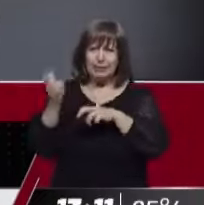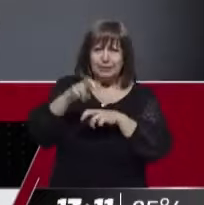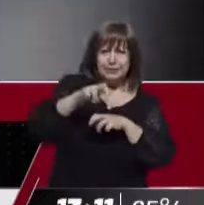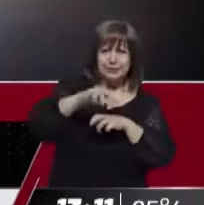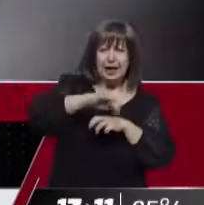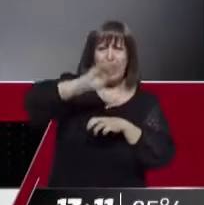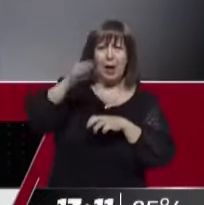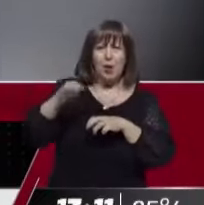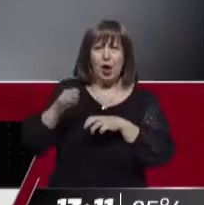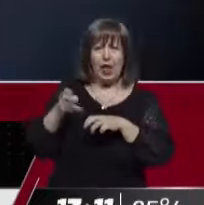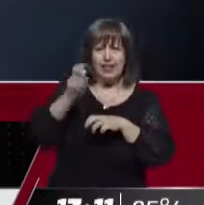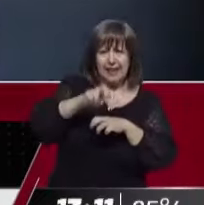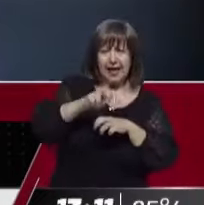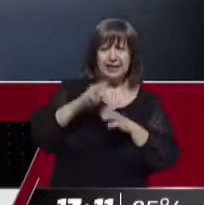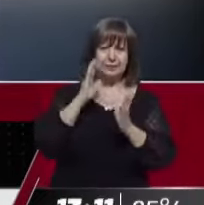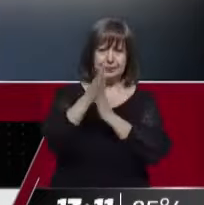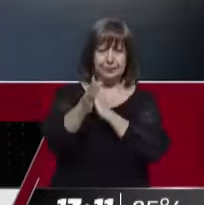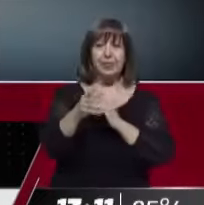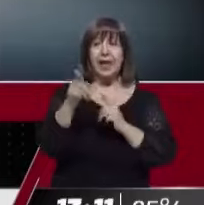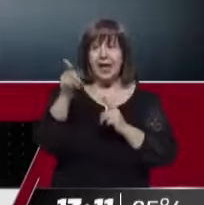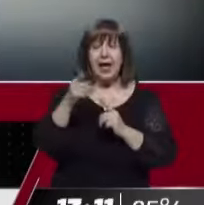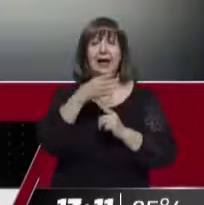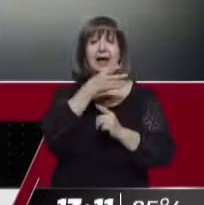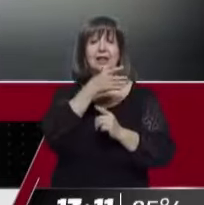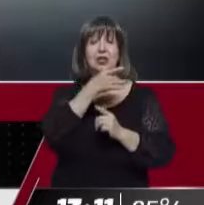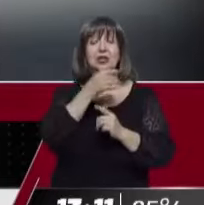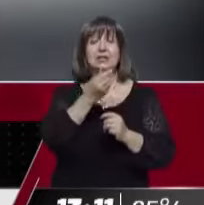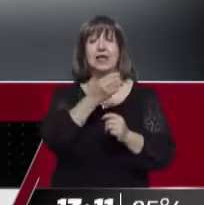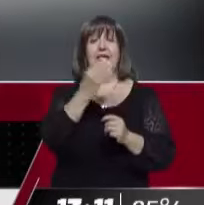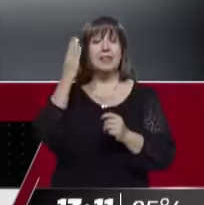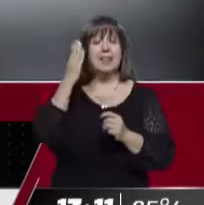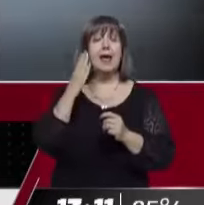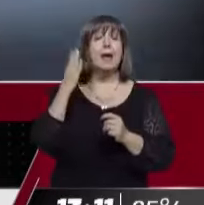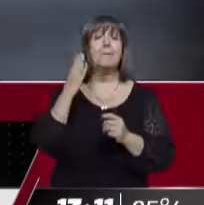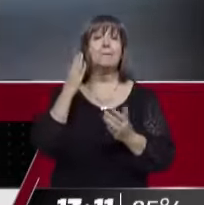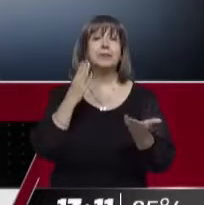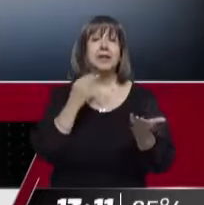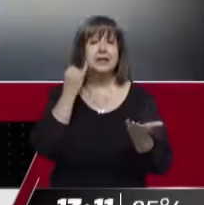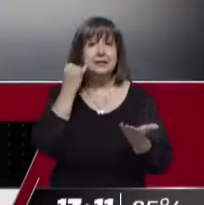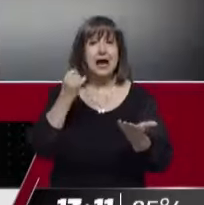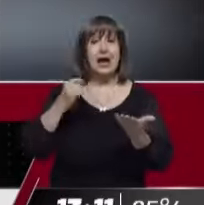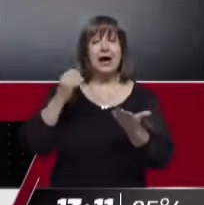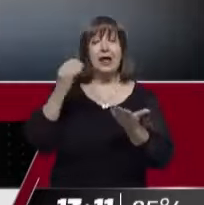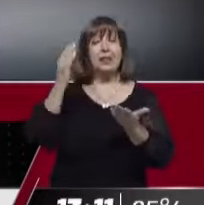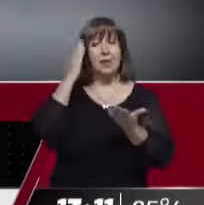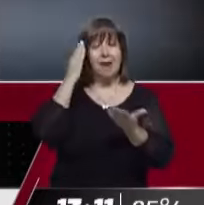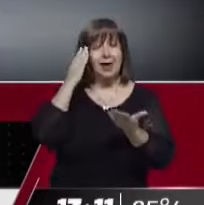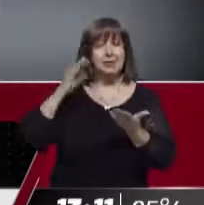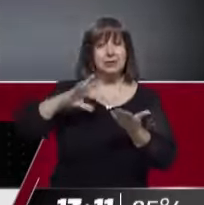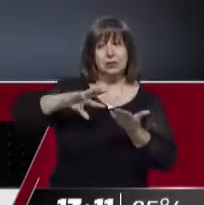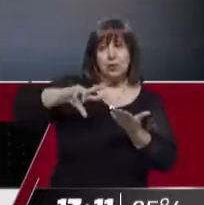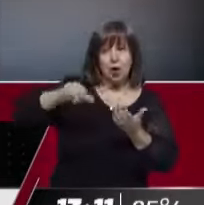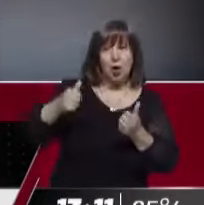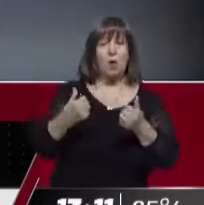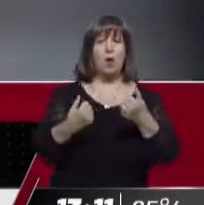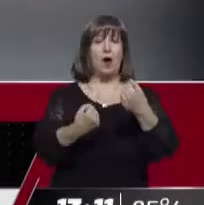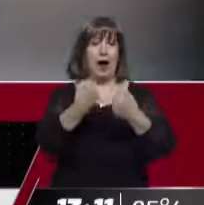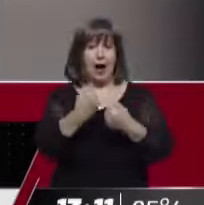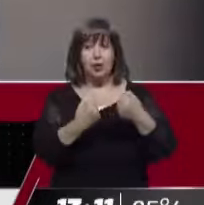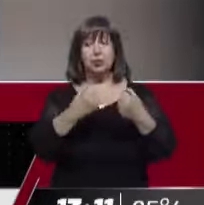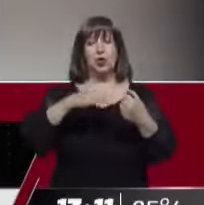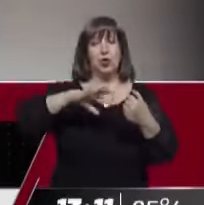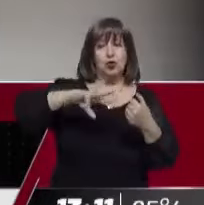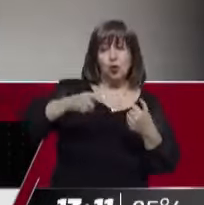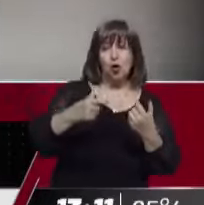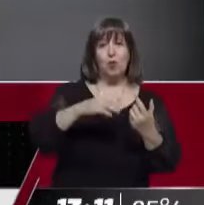antecedentes, y te ayudamos. El 14 sí. de marzo del 2024, captura a través del expediente por robo, hurtos agravados y sustracción de automotores. Interviene